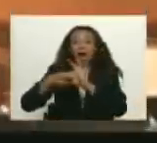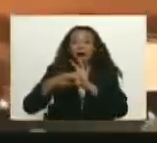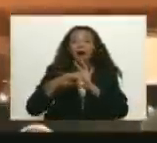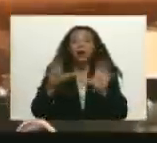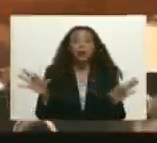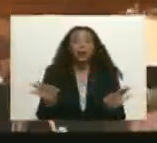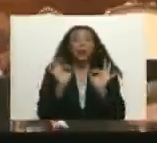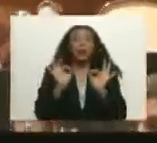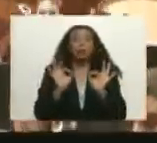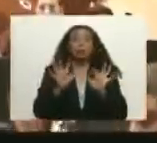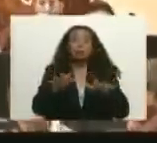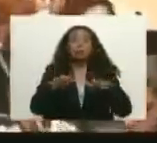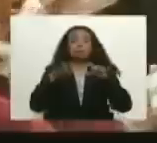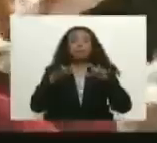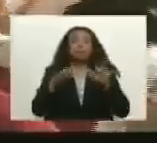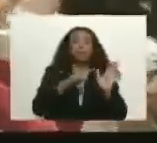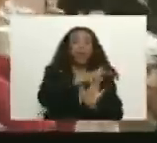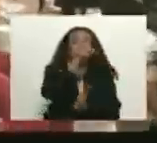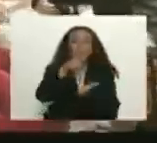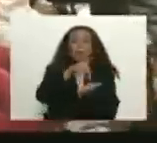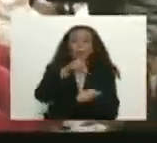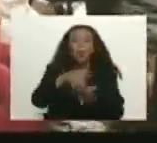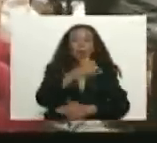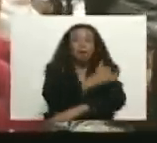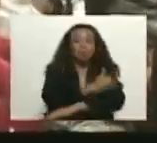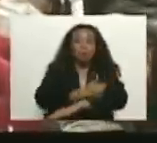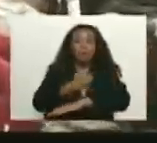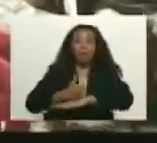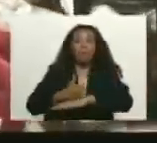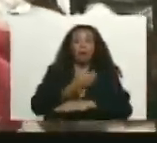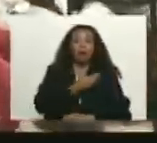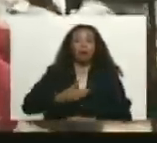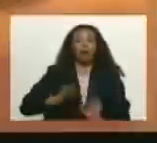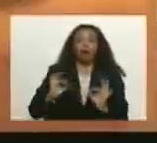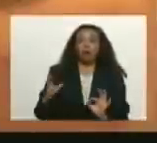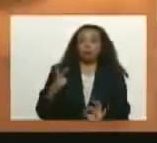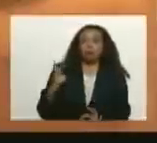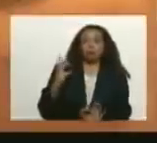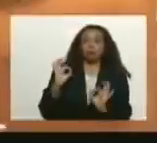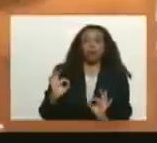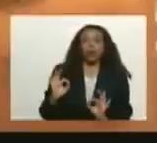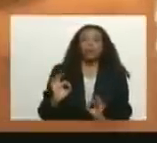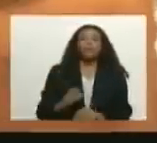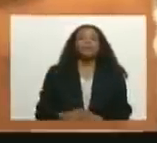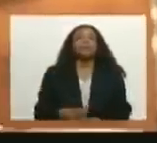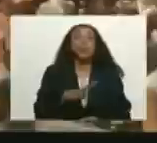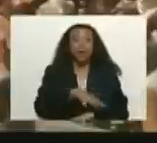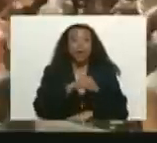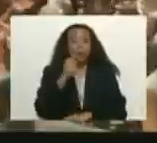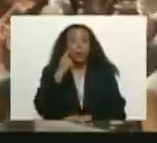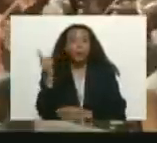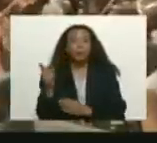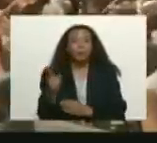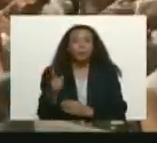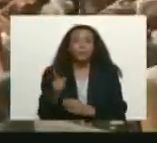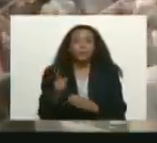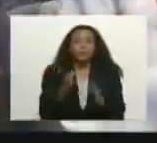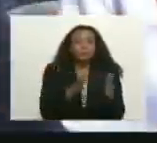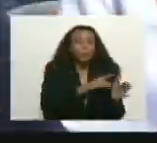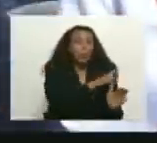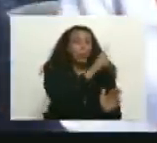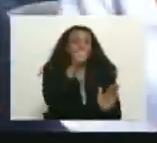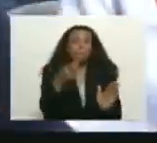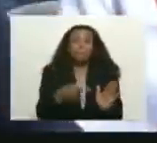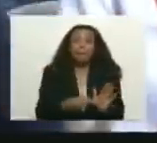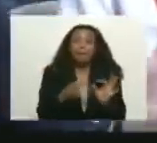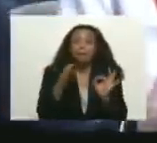concierto muy especial donde asistió todo el cuerpo diplomático de las Naciones Unidas en Ginebra, pues para ver punta a punta. Sí,